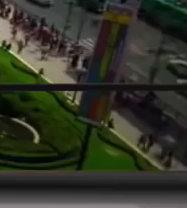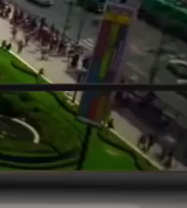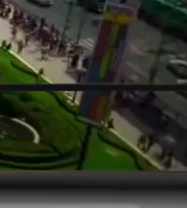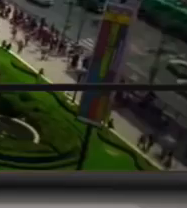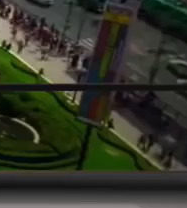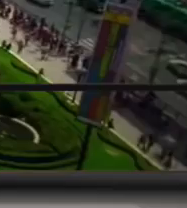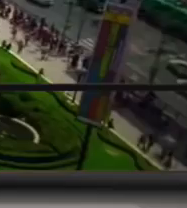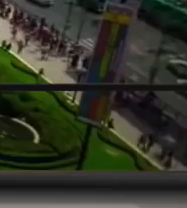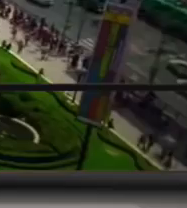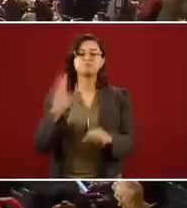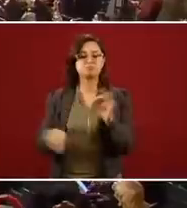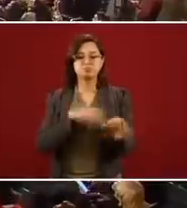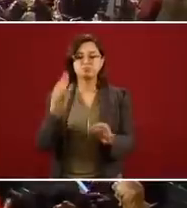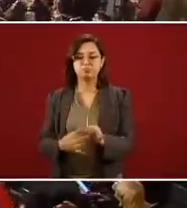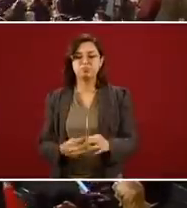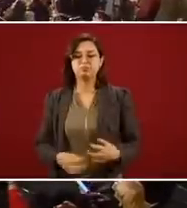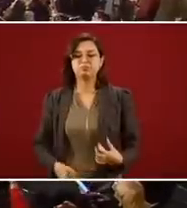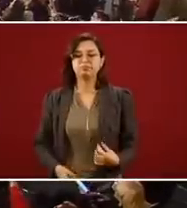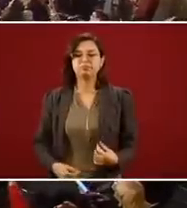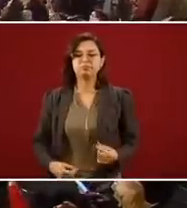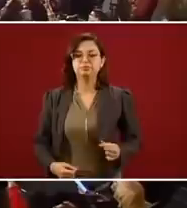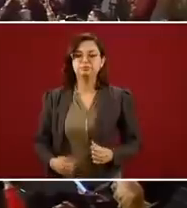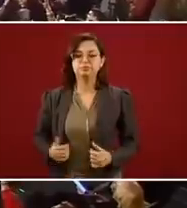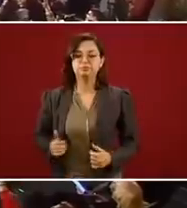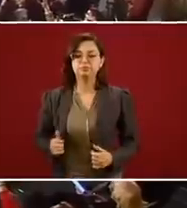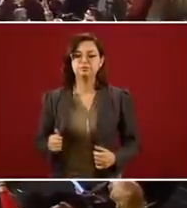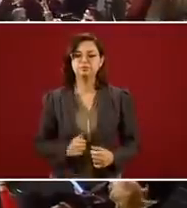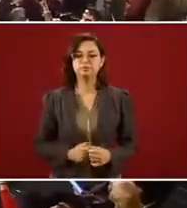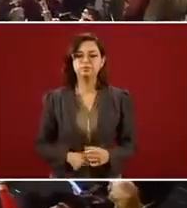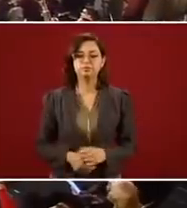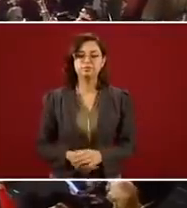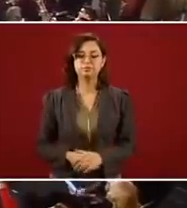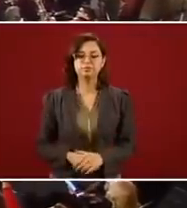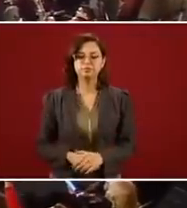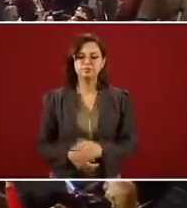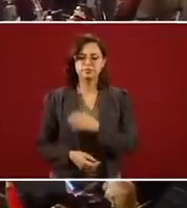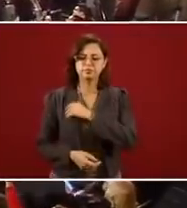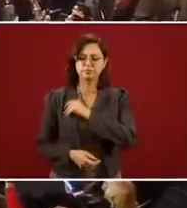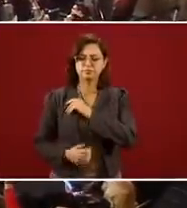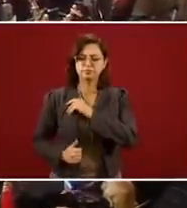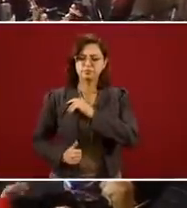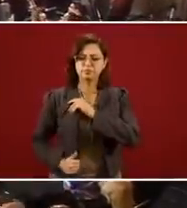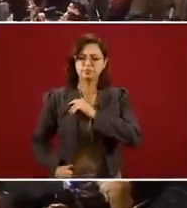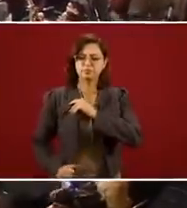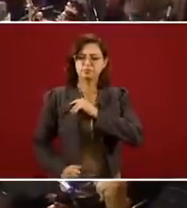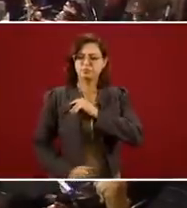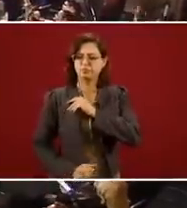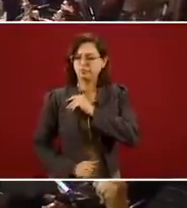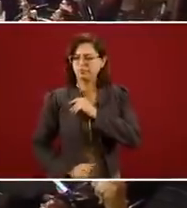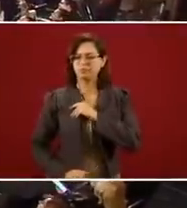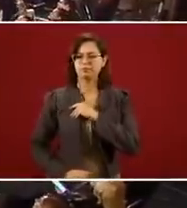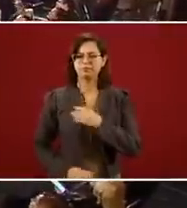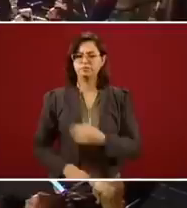dijo Denise Dresser, lo que preguntó, lo que comentó Denise Dresser, porque más que pregunta era un comentario, y